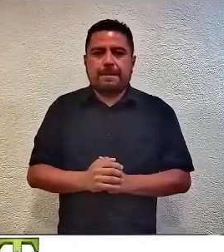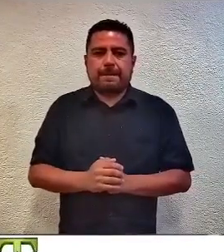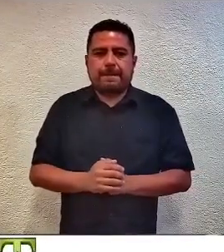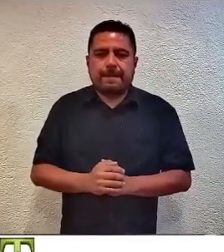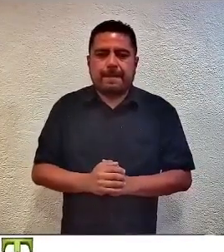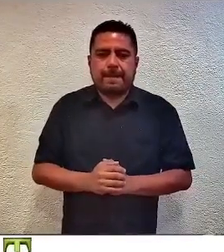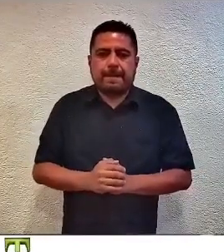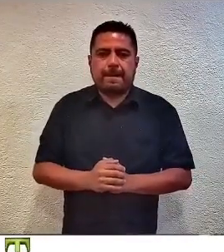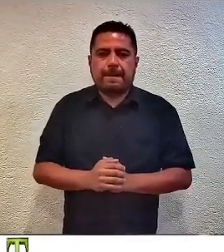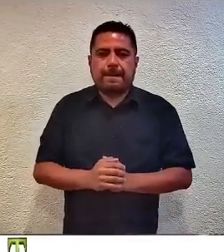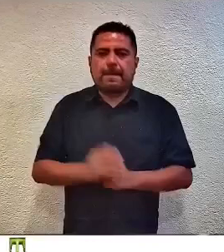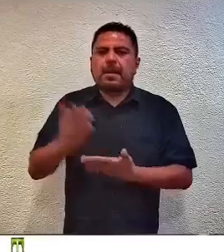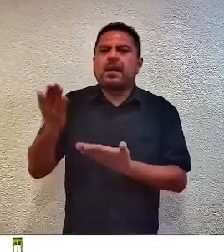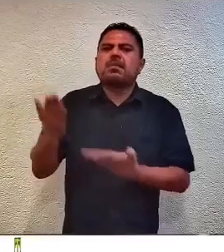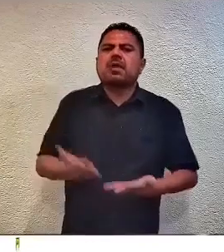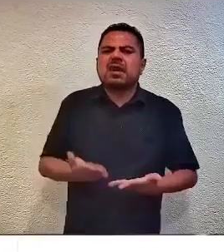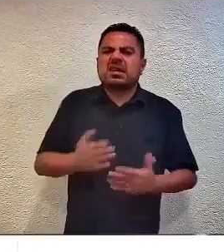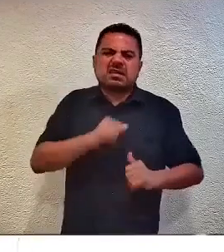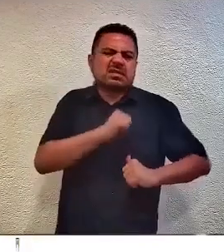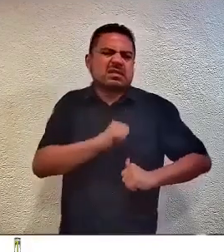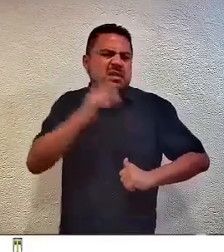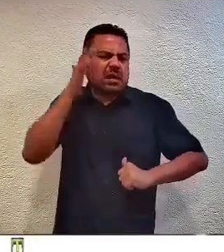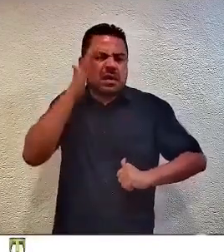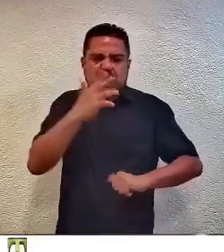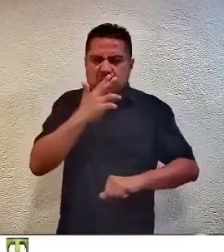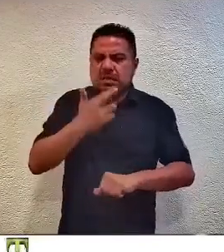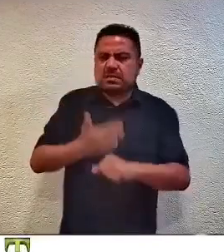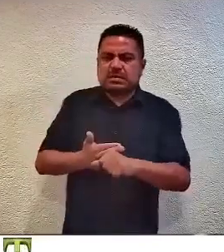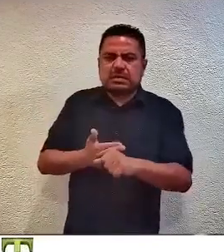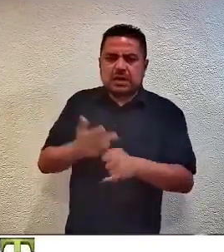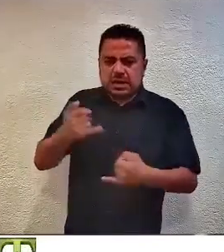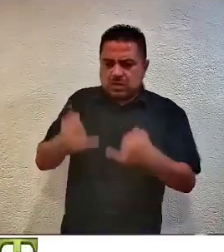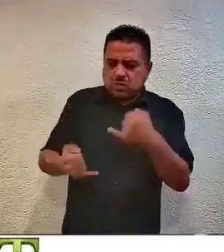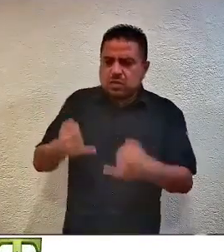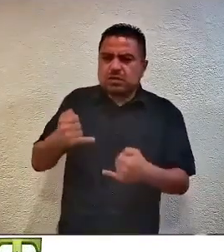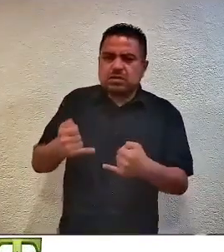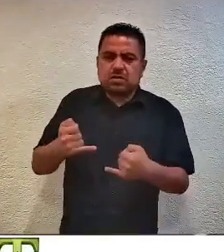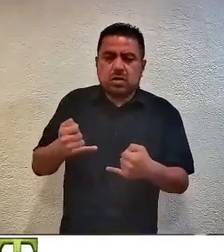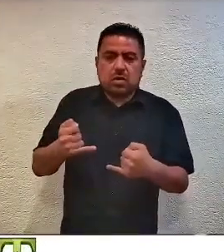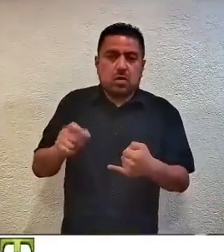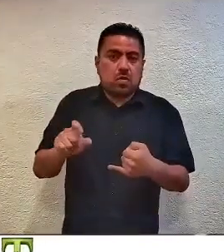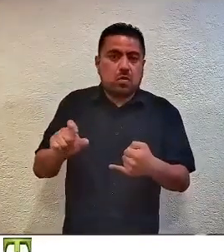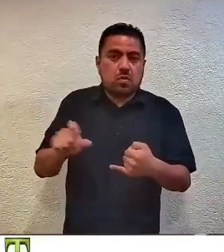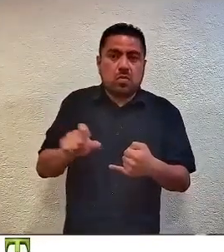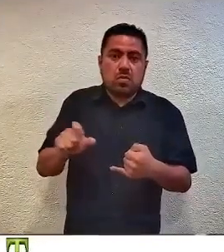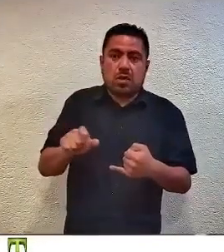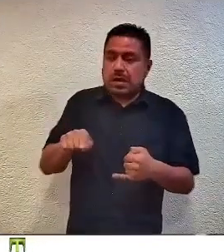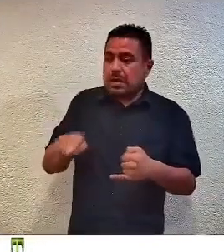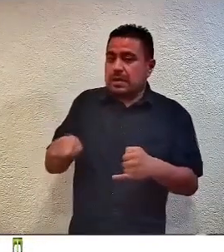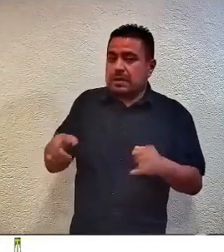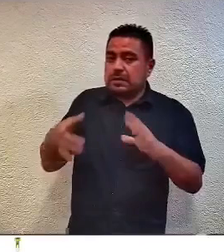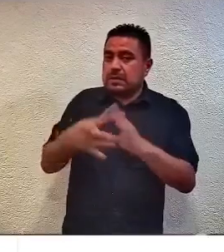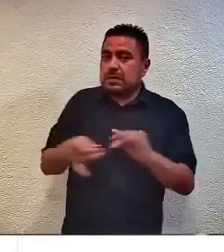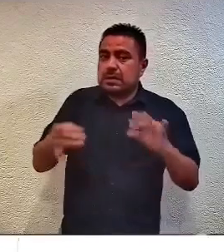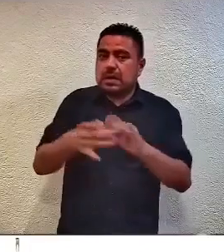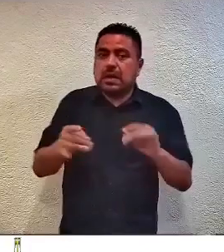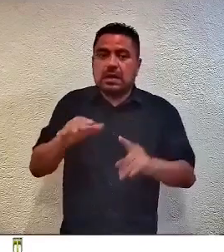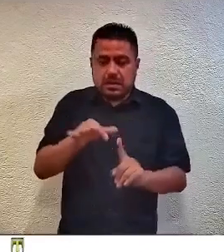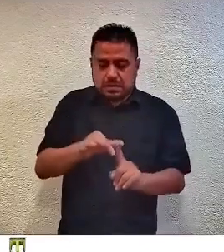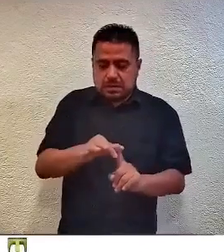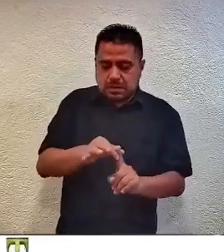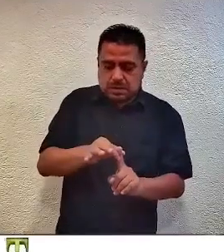Vino el actor a juicio toda vez que señaló que habían